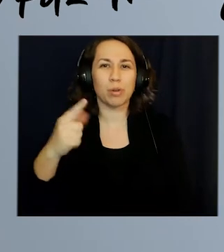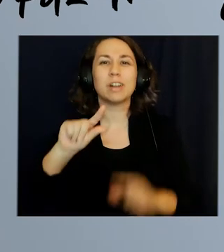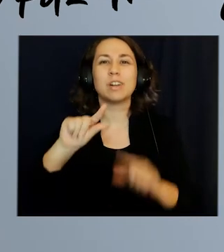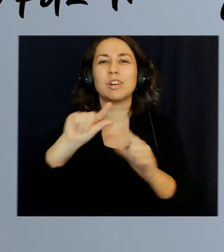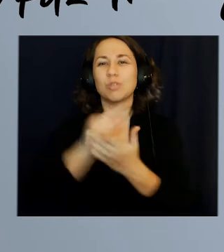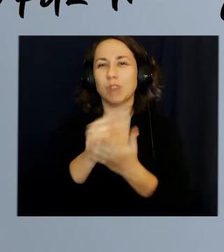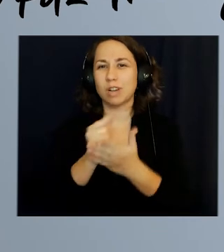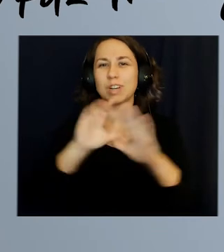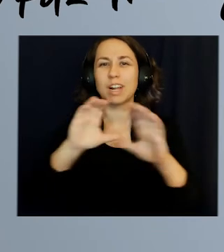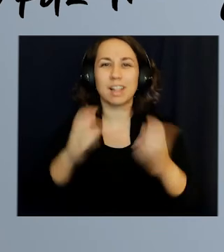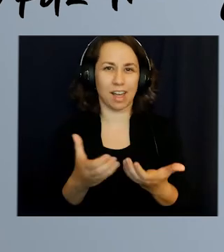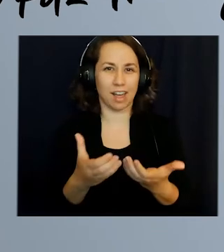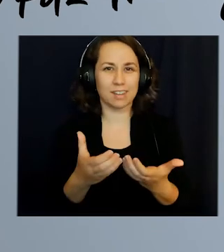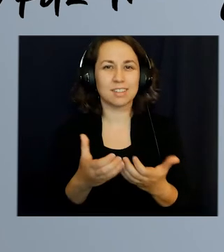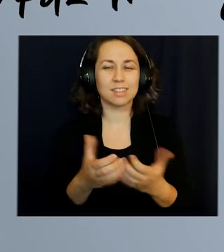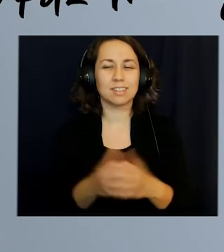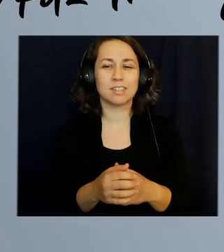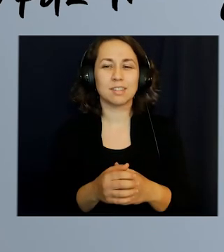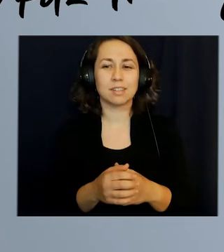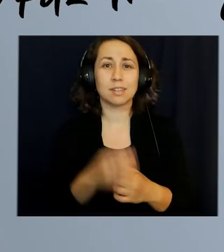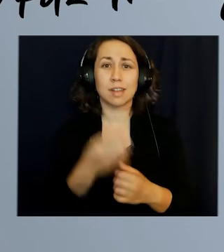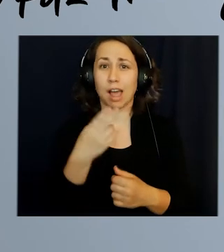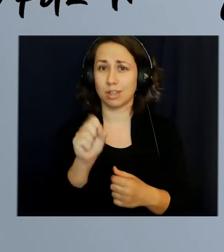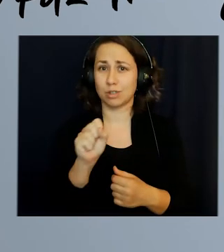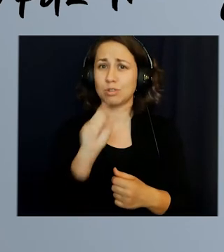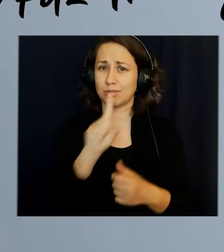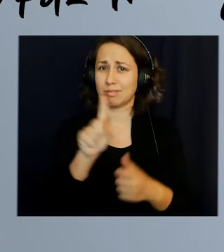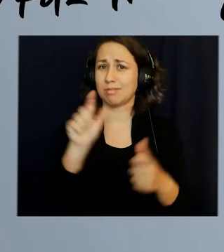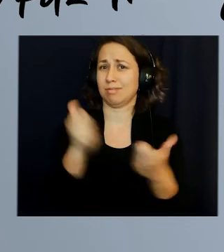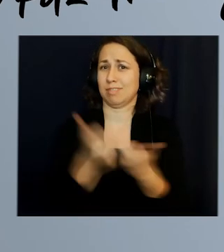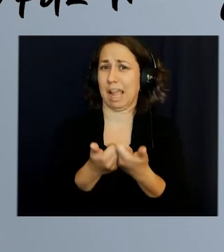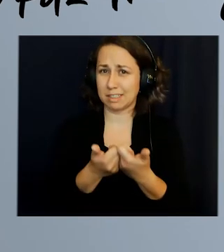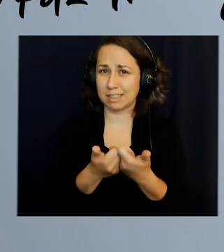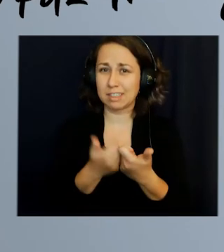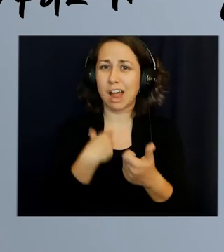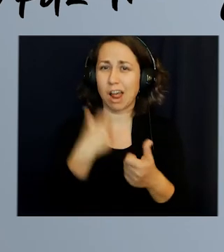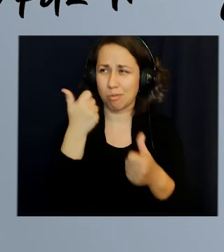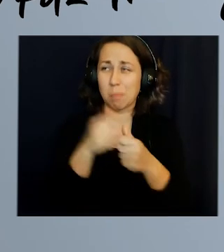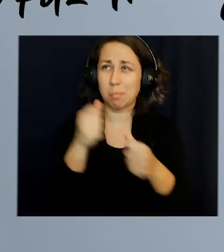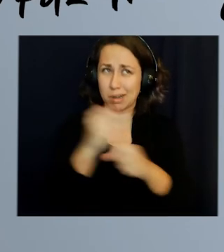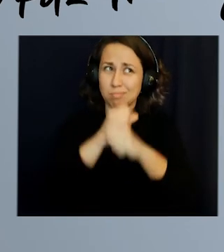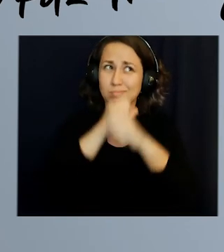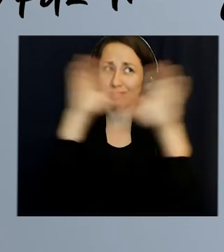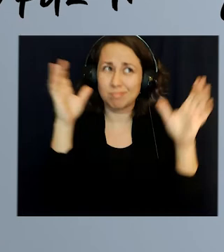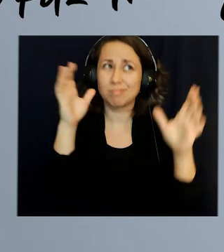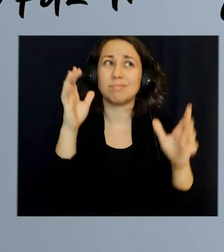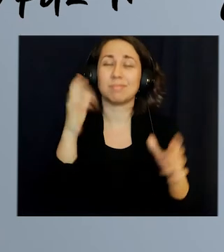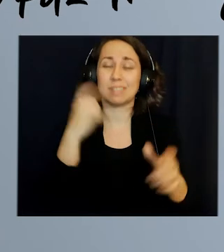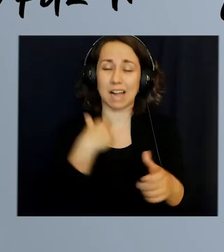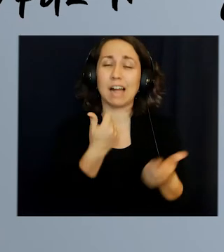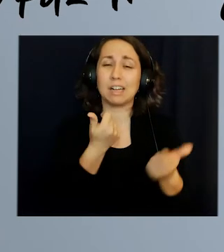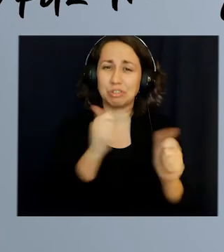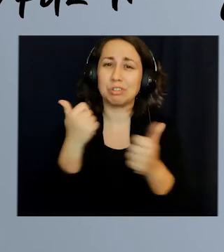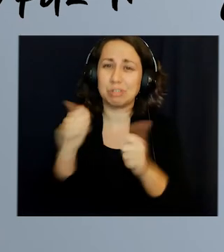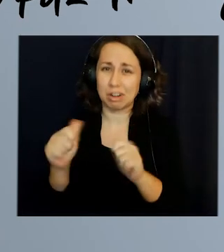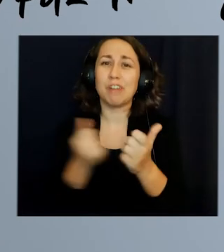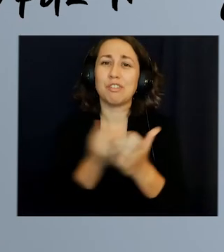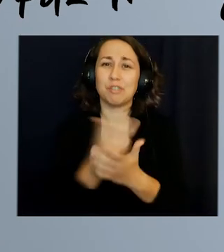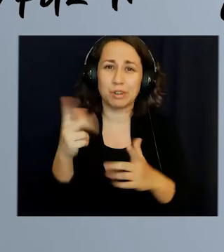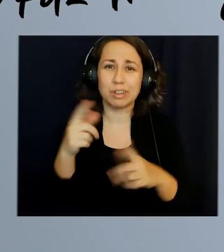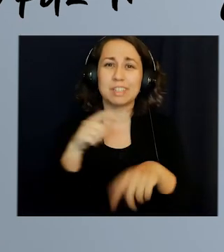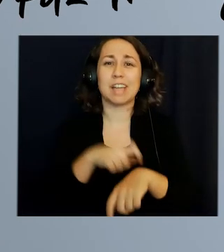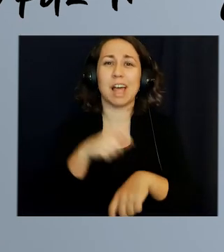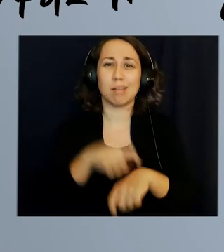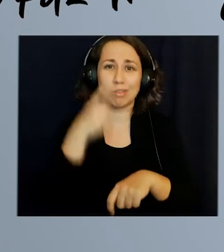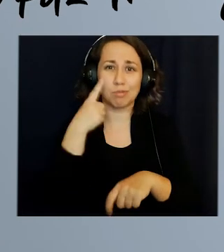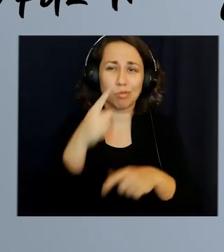honor felicitarles a los 100 mejores alumnos en el Distrito Escolar Unificado de Santa Ana, promoción 2021. La preparatoria